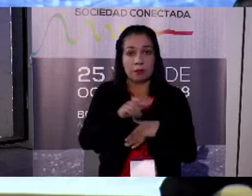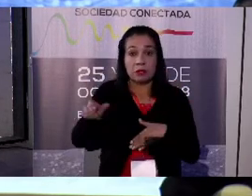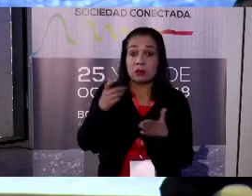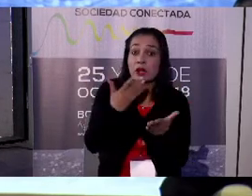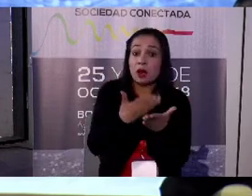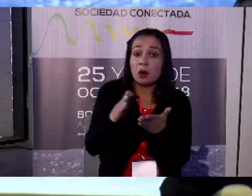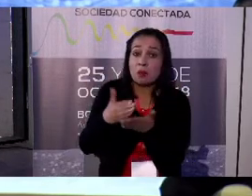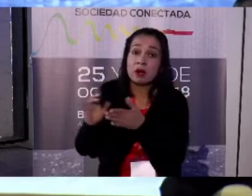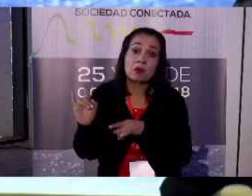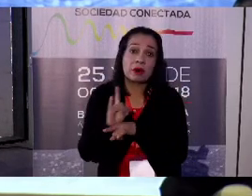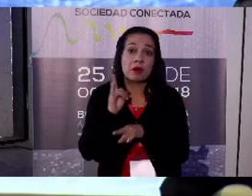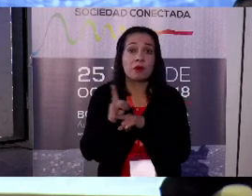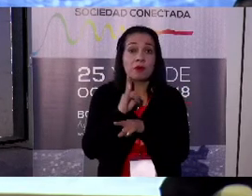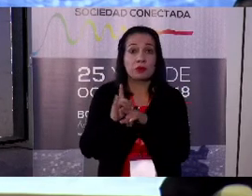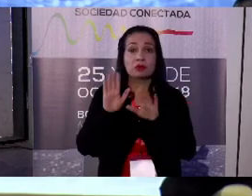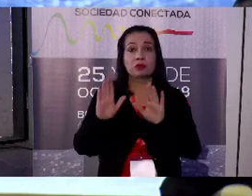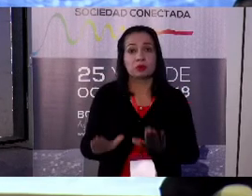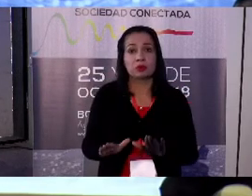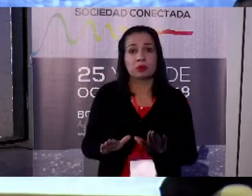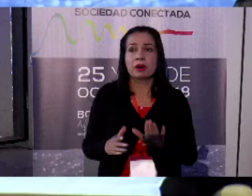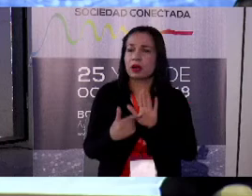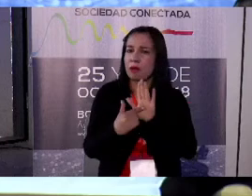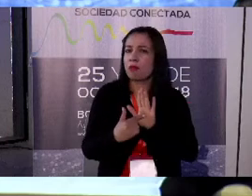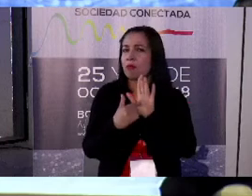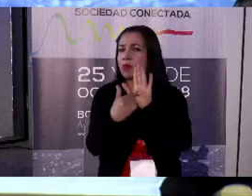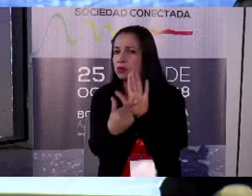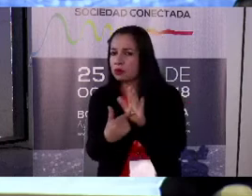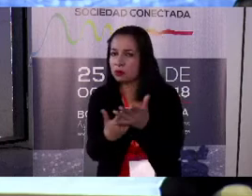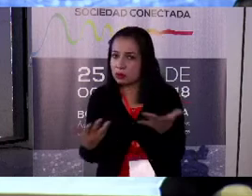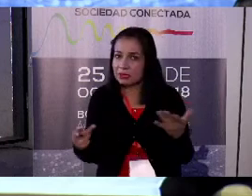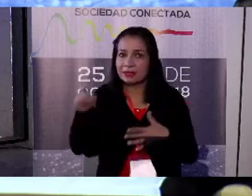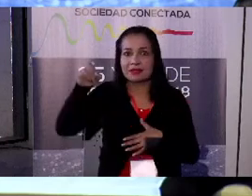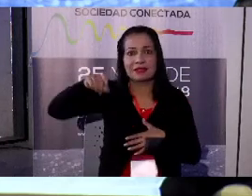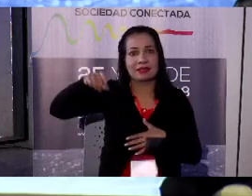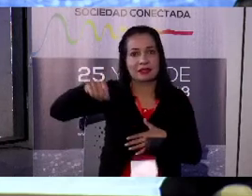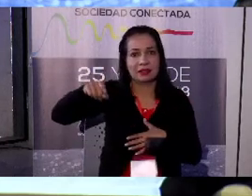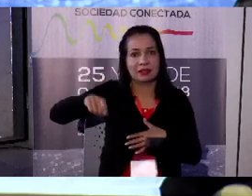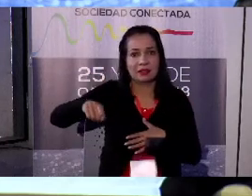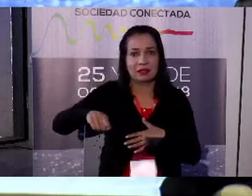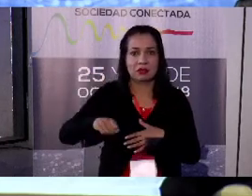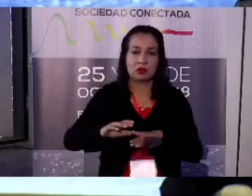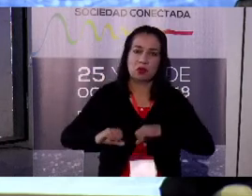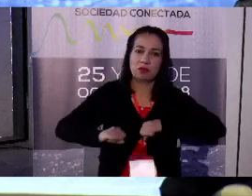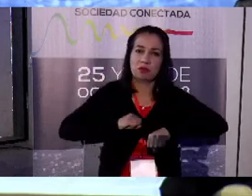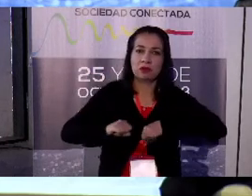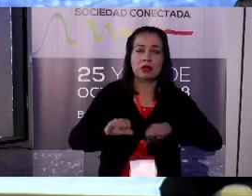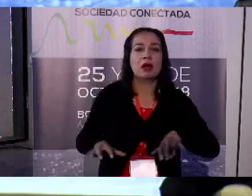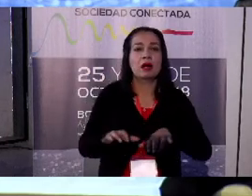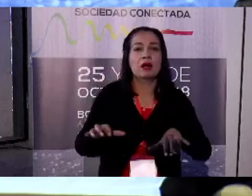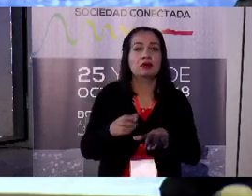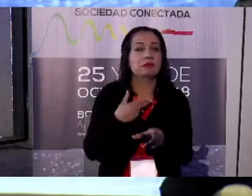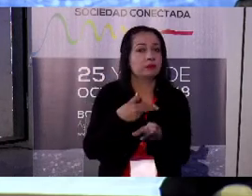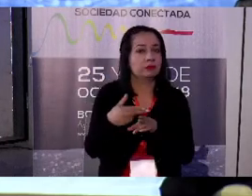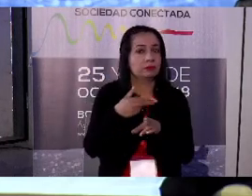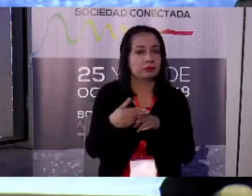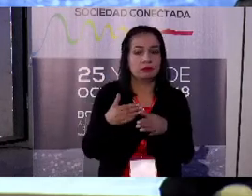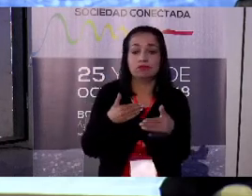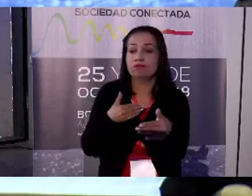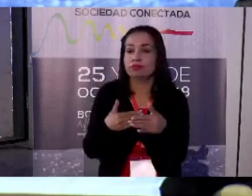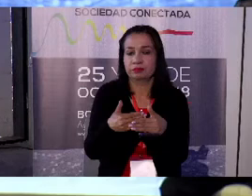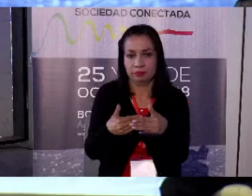Eh Esto para para mostrar la alerta y la necesidad de que las las acciones se tomen en el cortísimo plazo